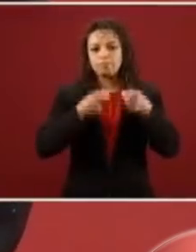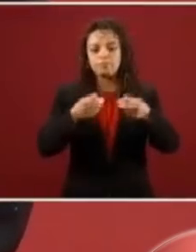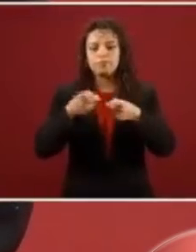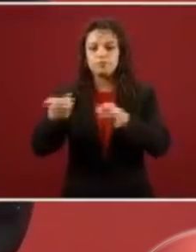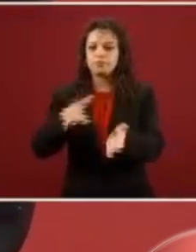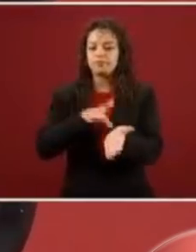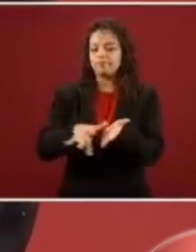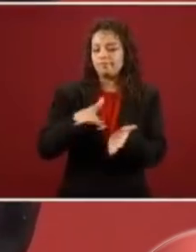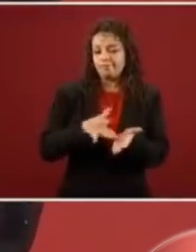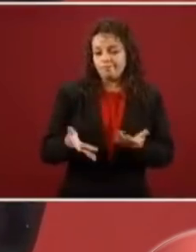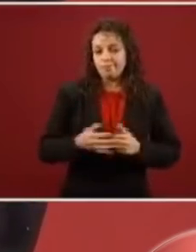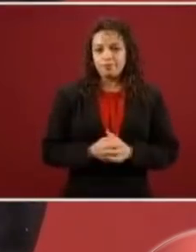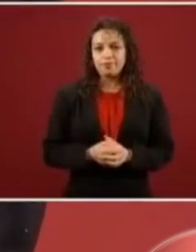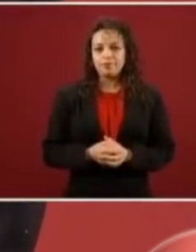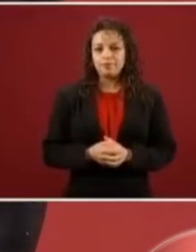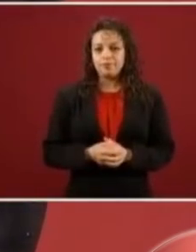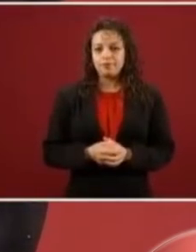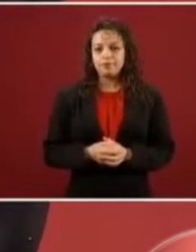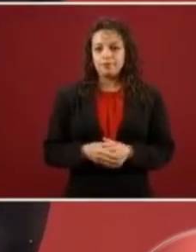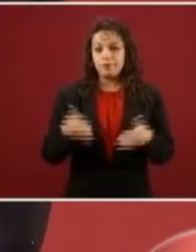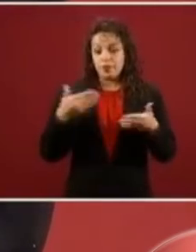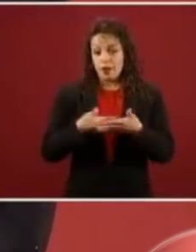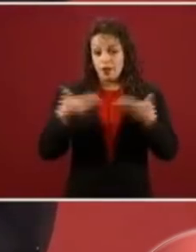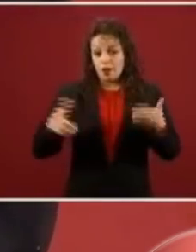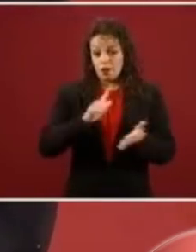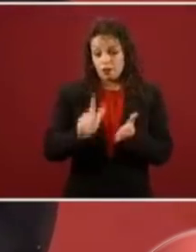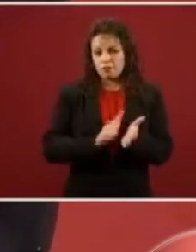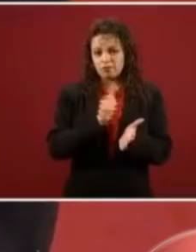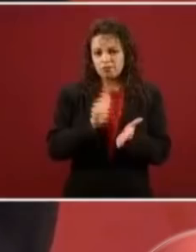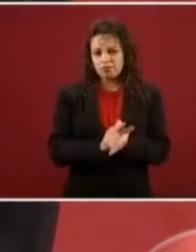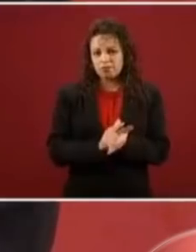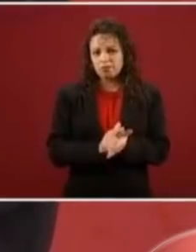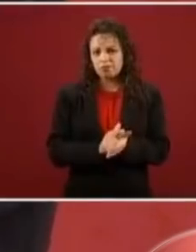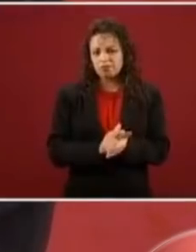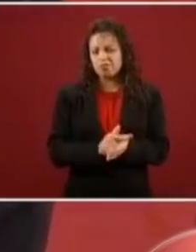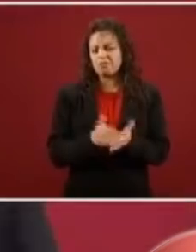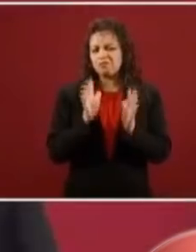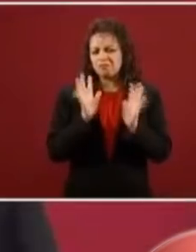el marco legal actual es suficiente para que no haya fraude,